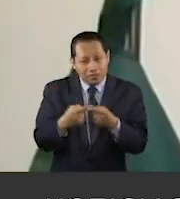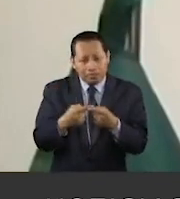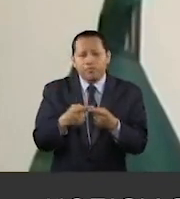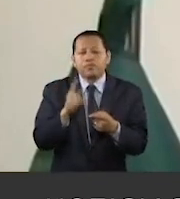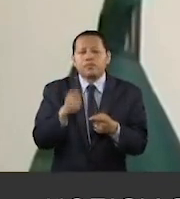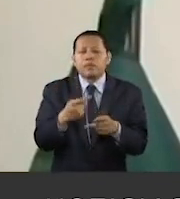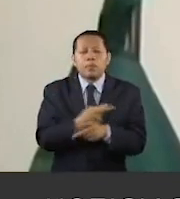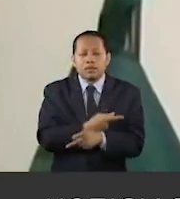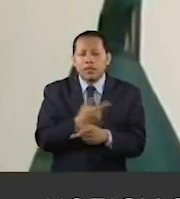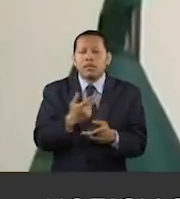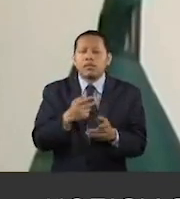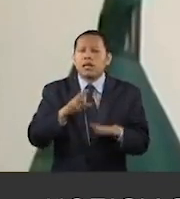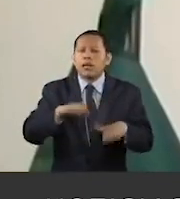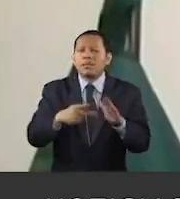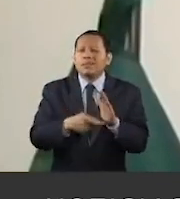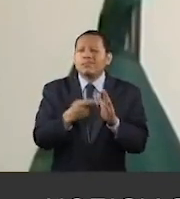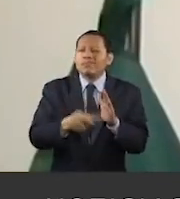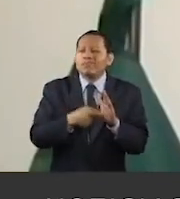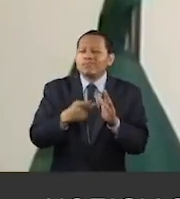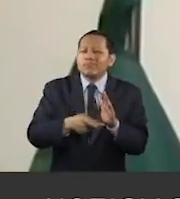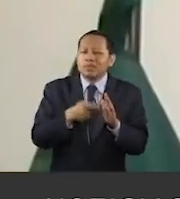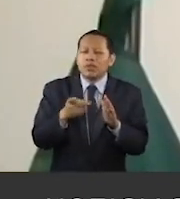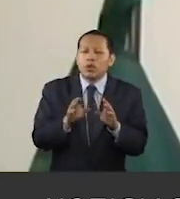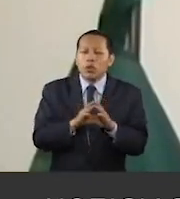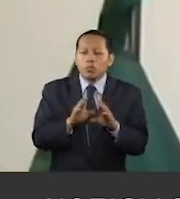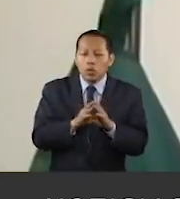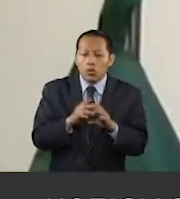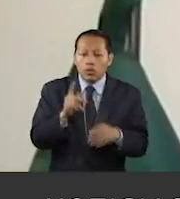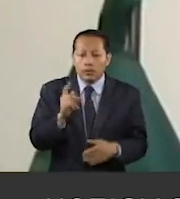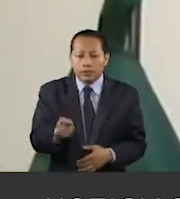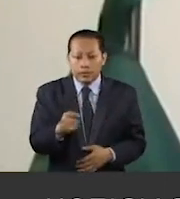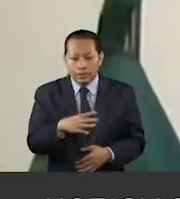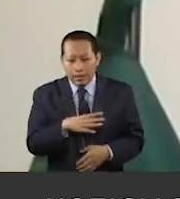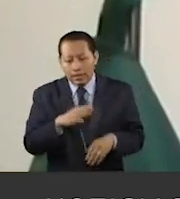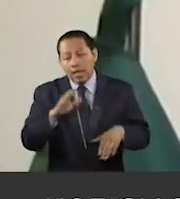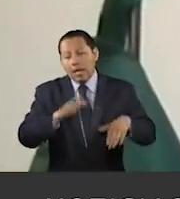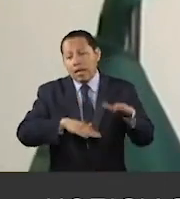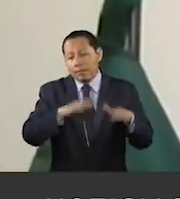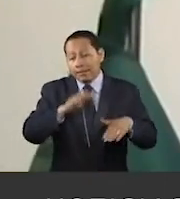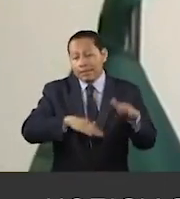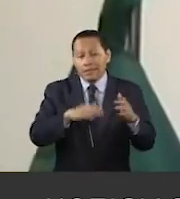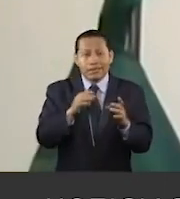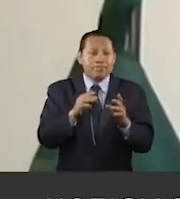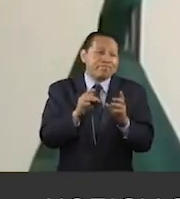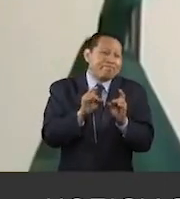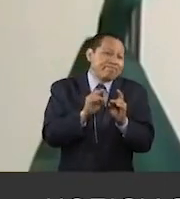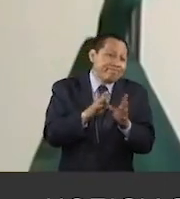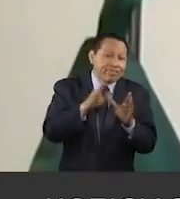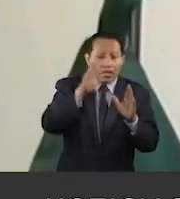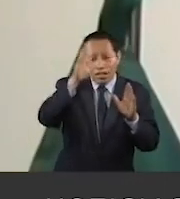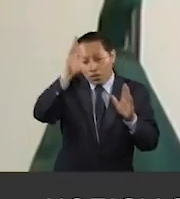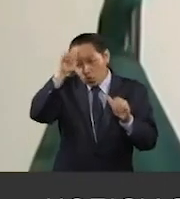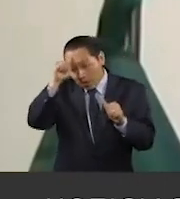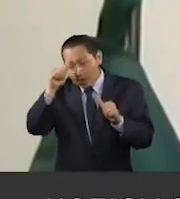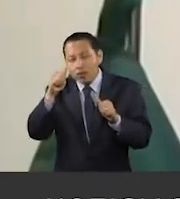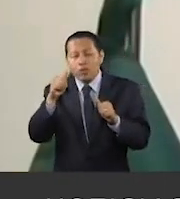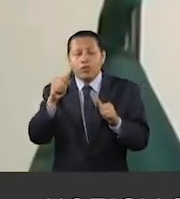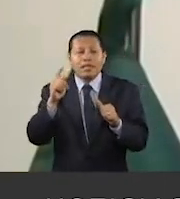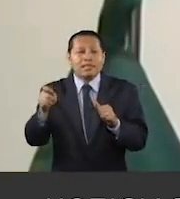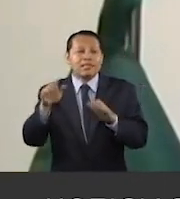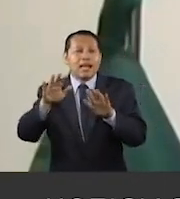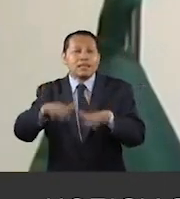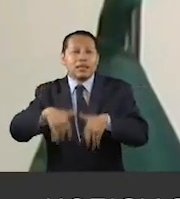que muchas veces se llega a ciertos acuerdos, ciertas declaraciones de la Asamblea